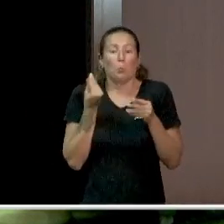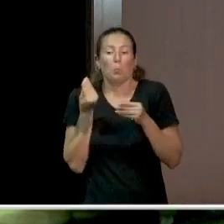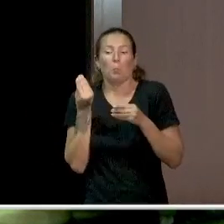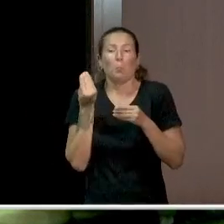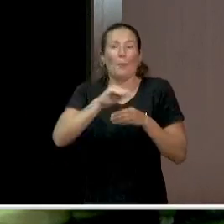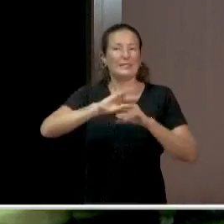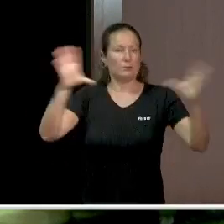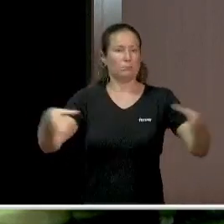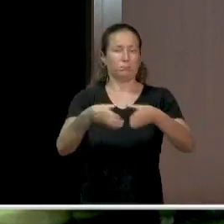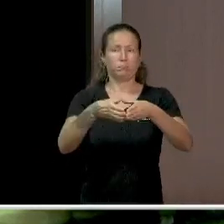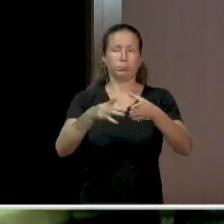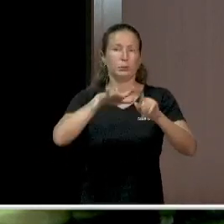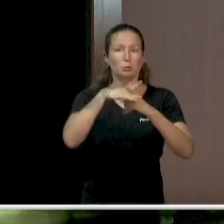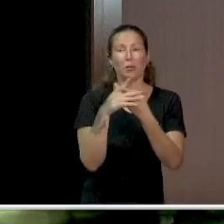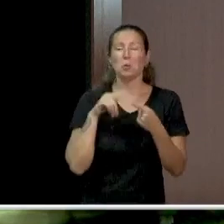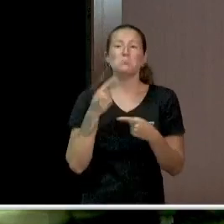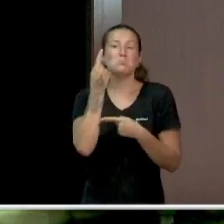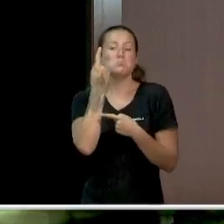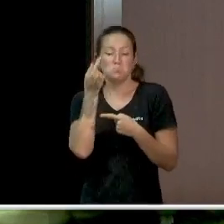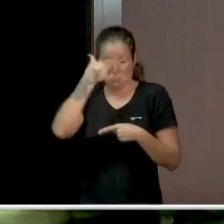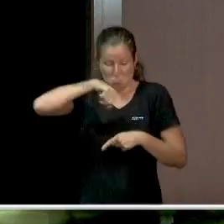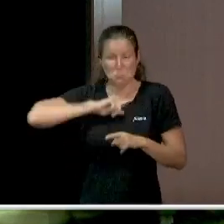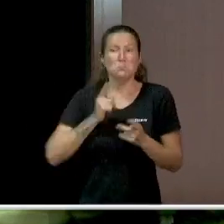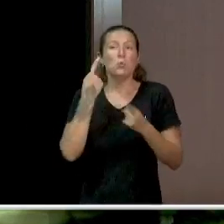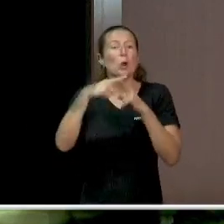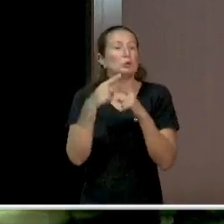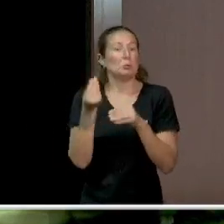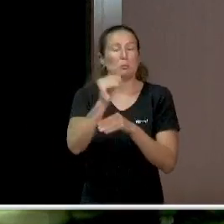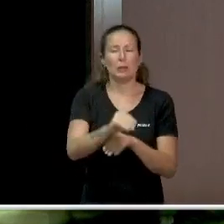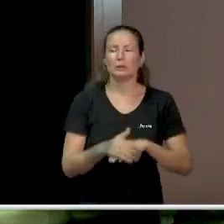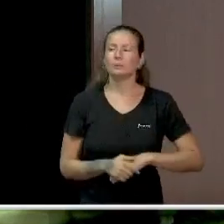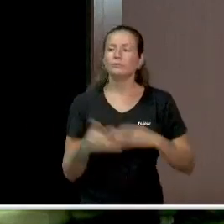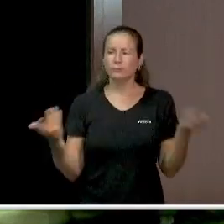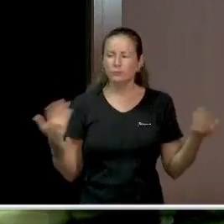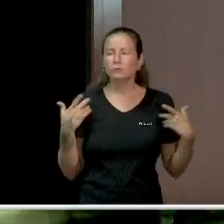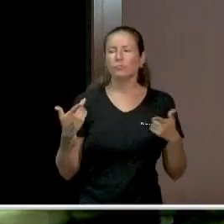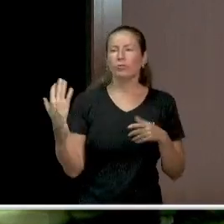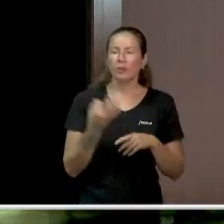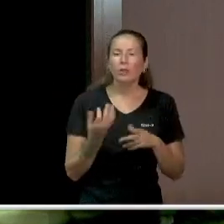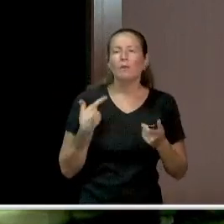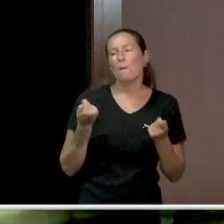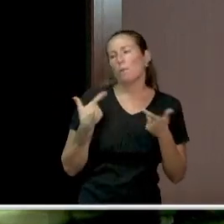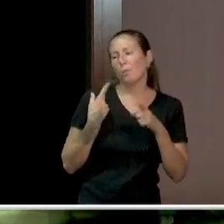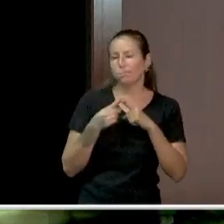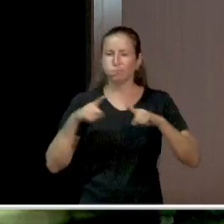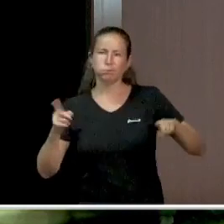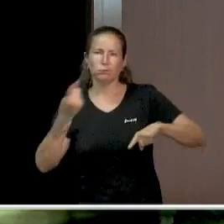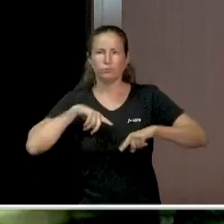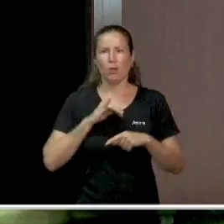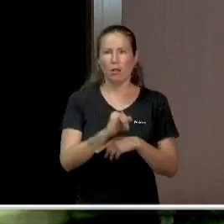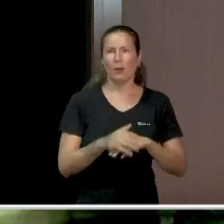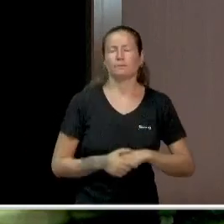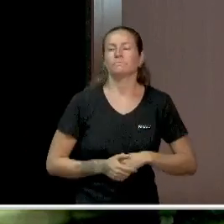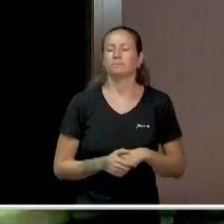en esta ecuación. Y le agradezco mucho que haya tenido la deferencia de contar con nosotros. Este